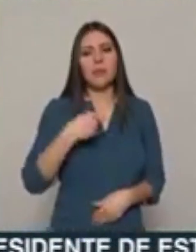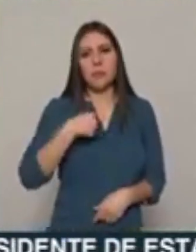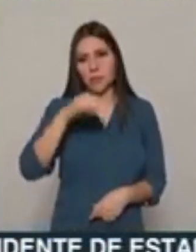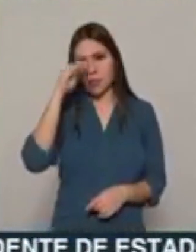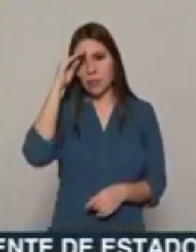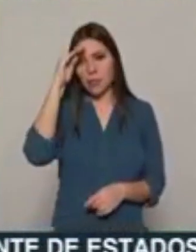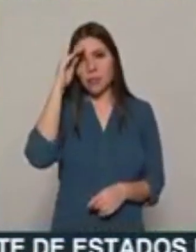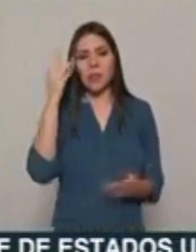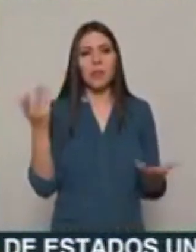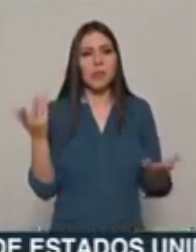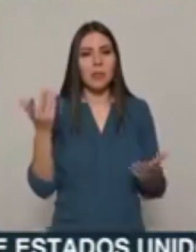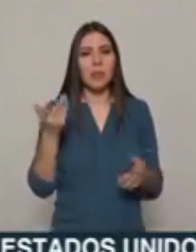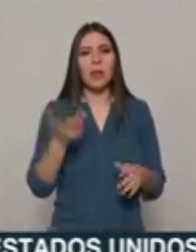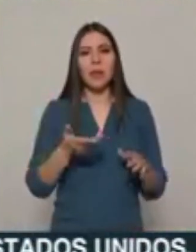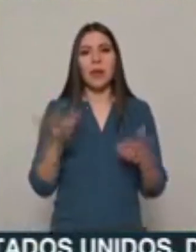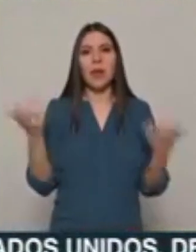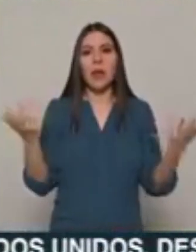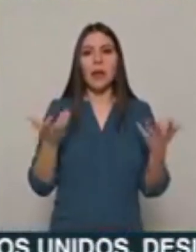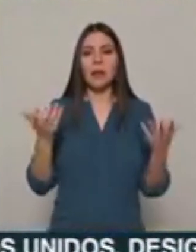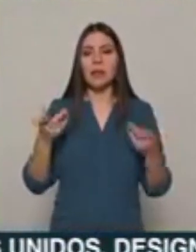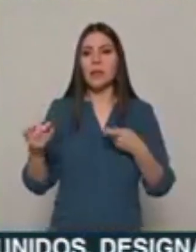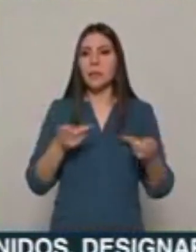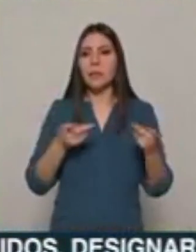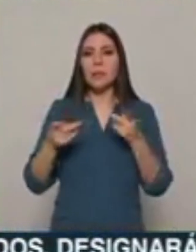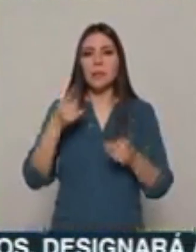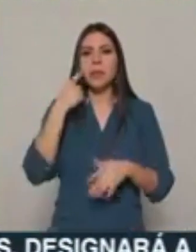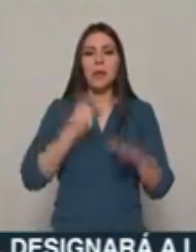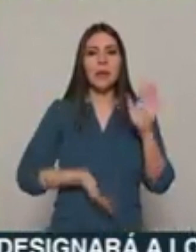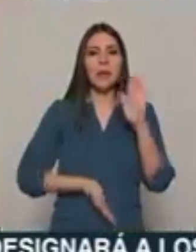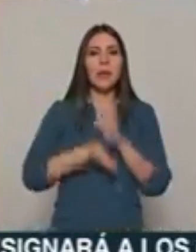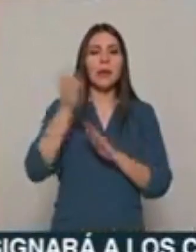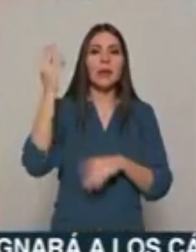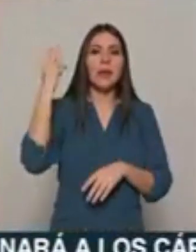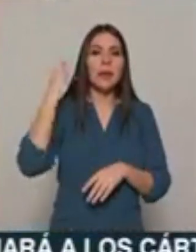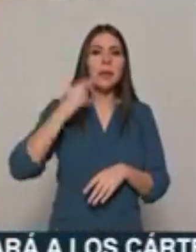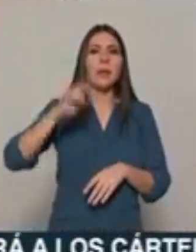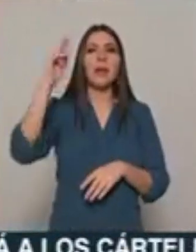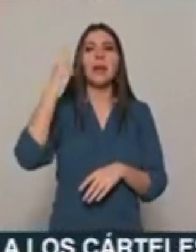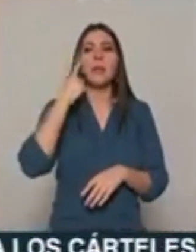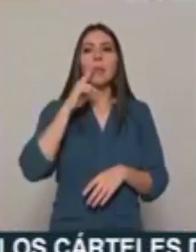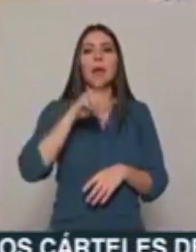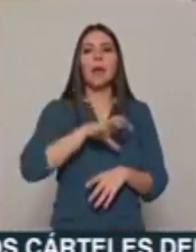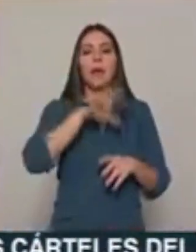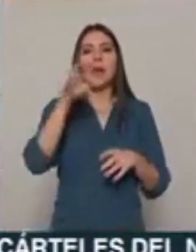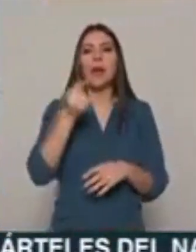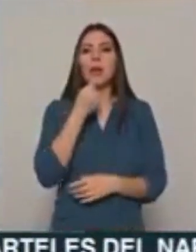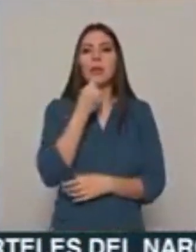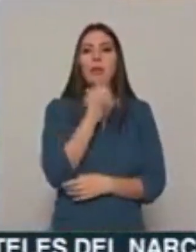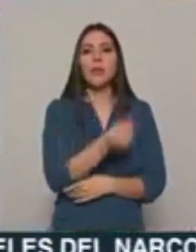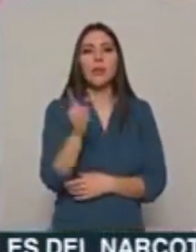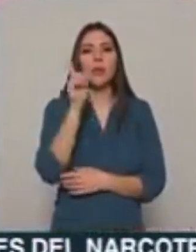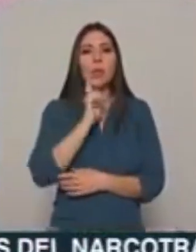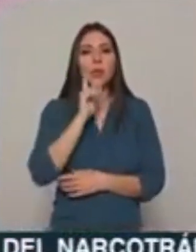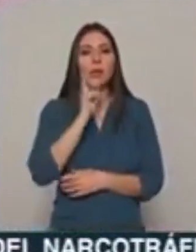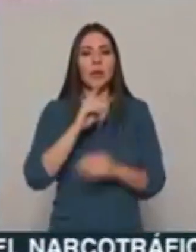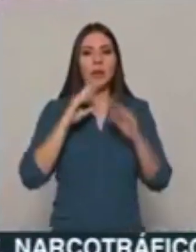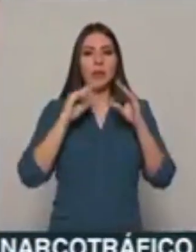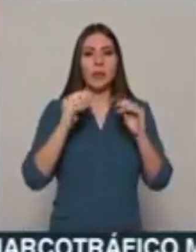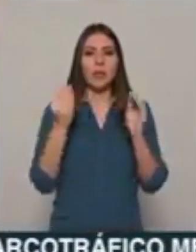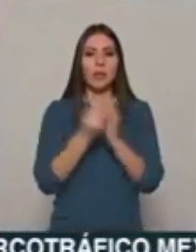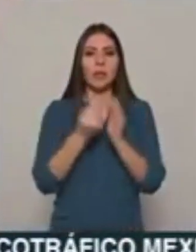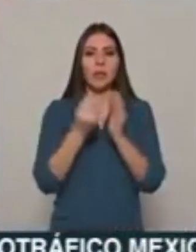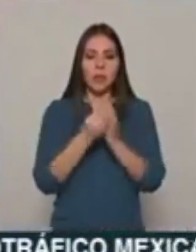a hacer campamentos. Vamos a hacer campamentos para niñas. En los campamentos las niñas tienen talleres enfocados en